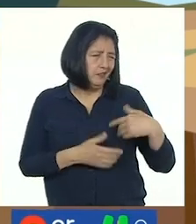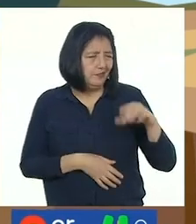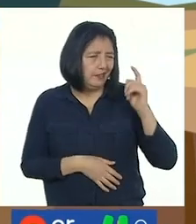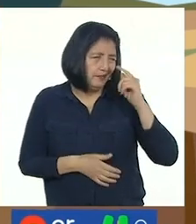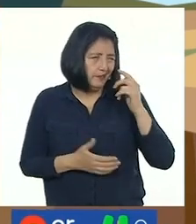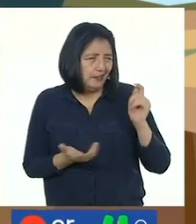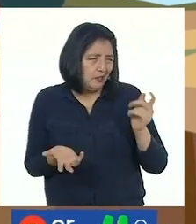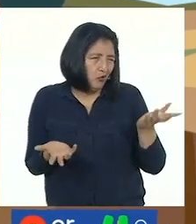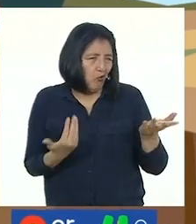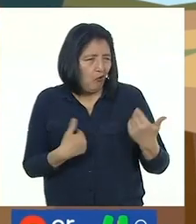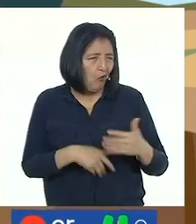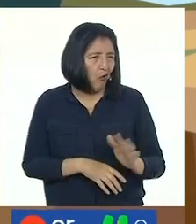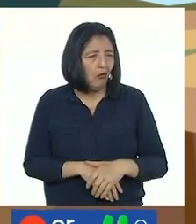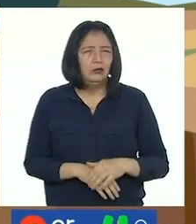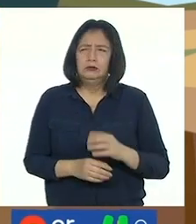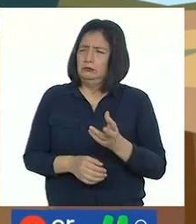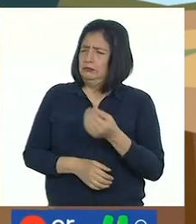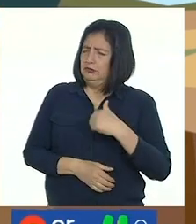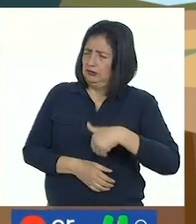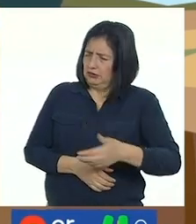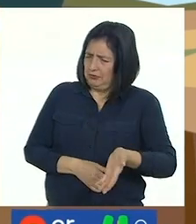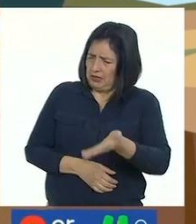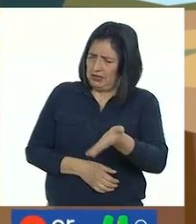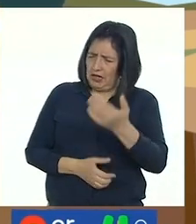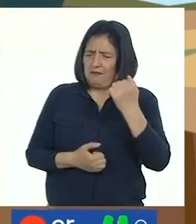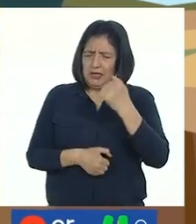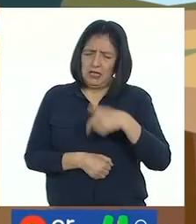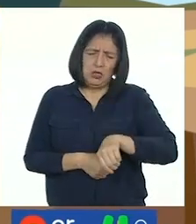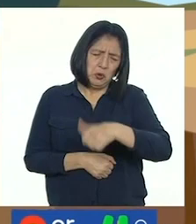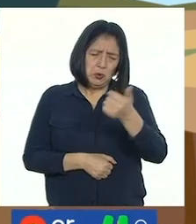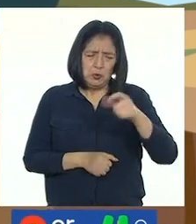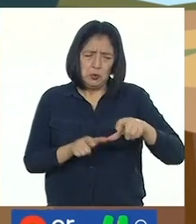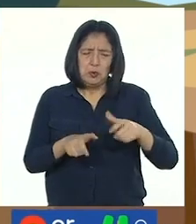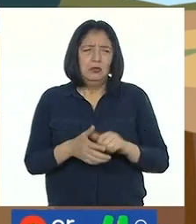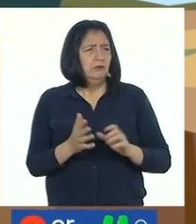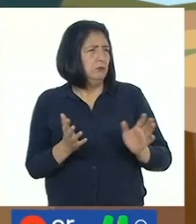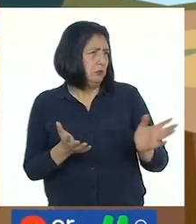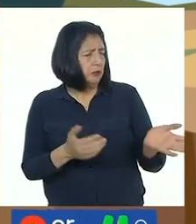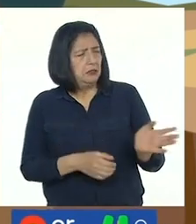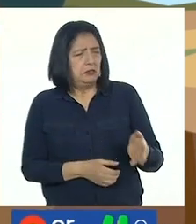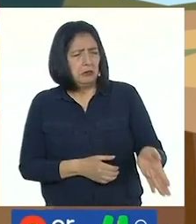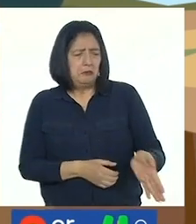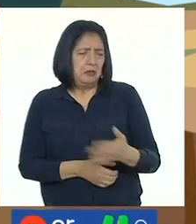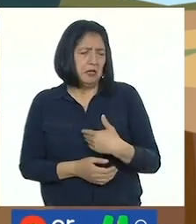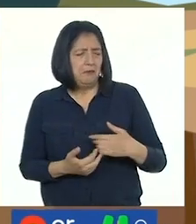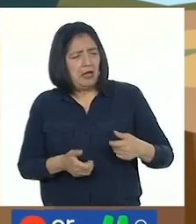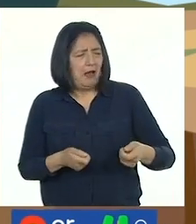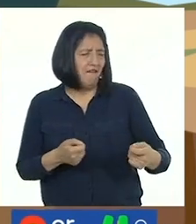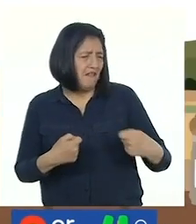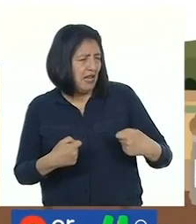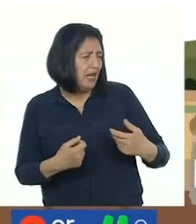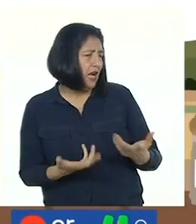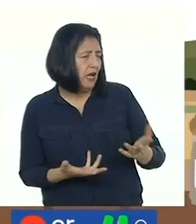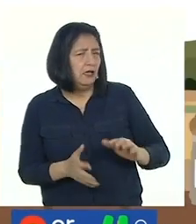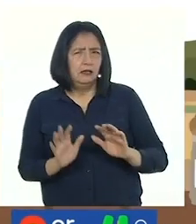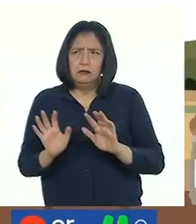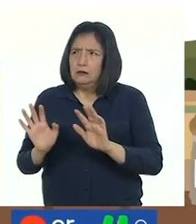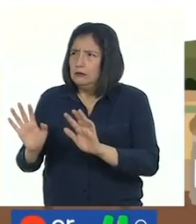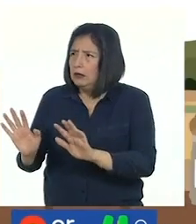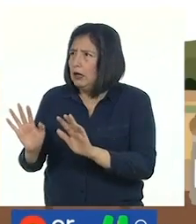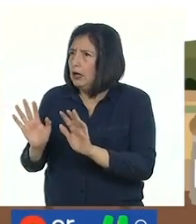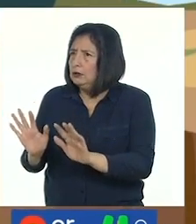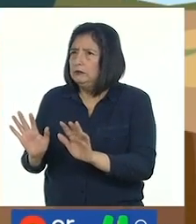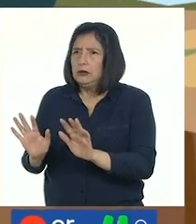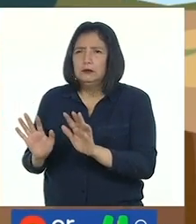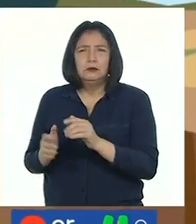me molestas. ¿Y por qué no te vas a bailar a otro lado? ¿Por qué no vienes acá y me obligas? Pero